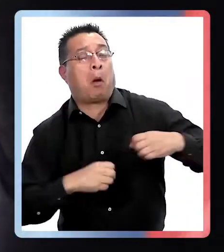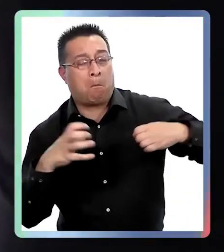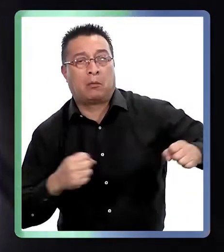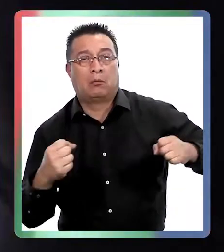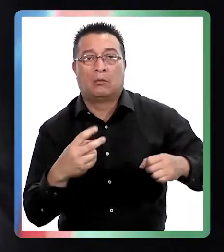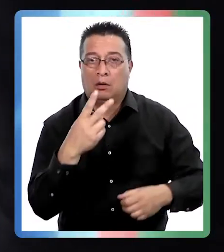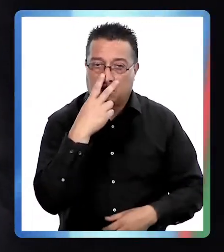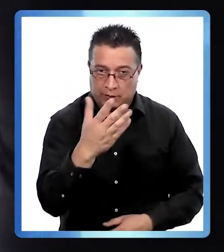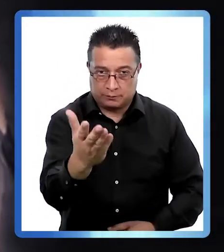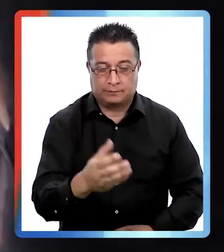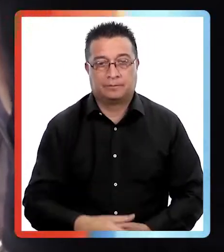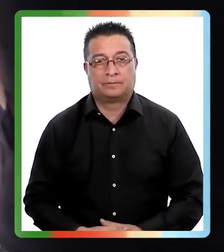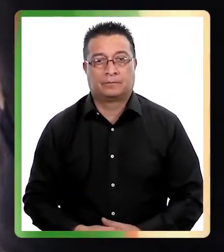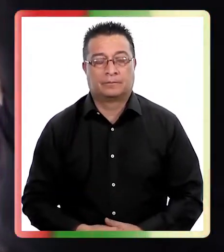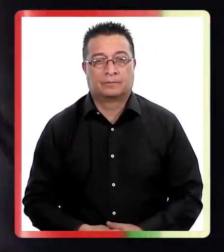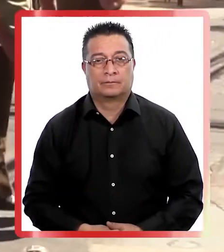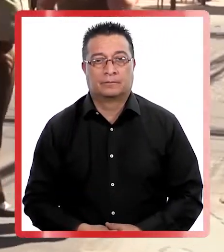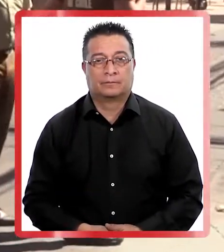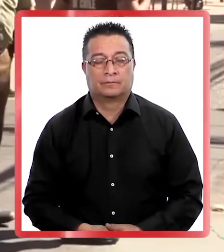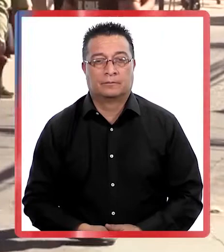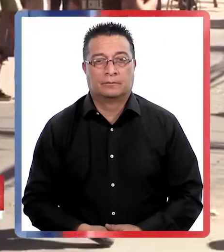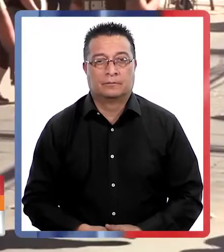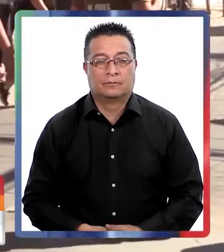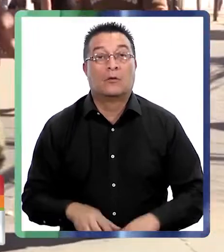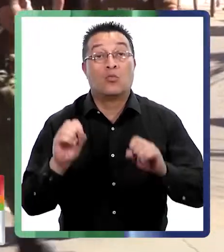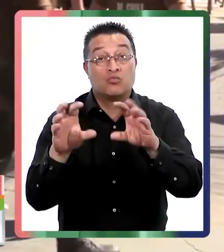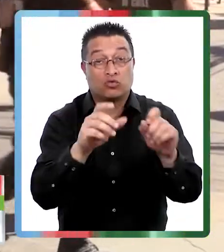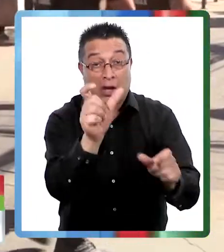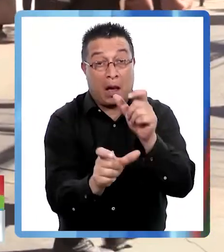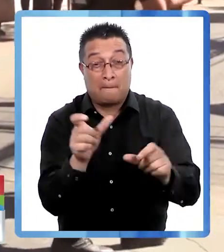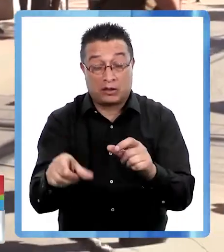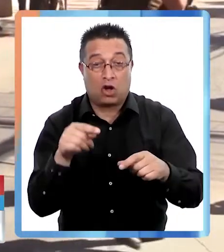Decenas de personas que ejercían el comercio ambulante en el centro de San Felipe